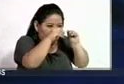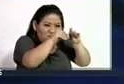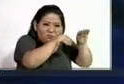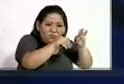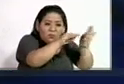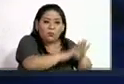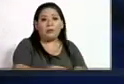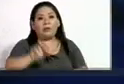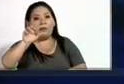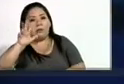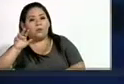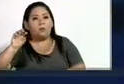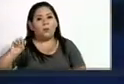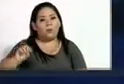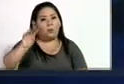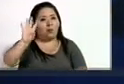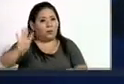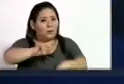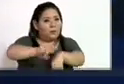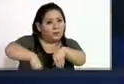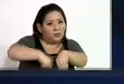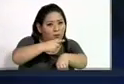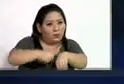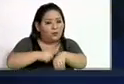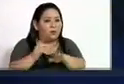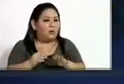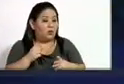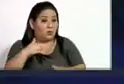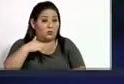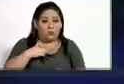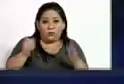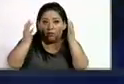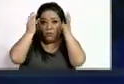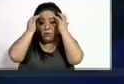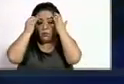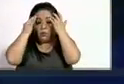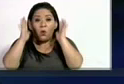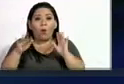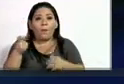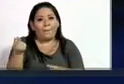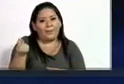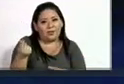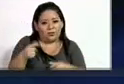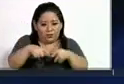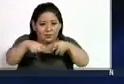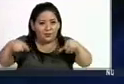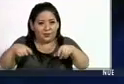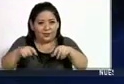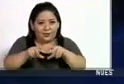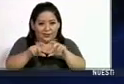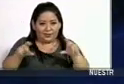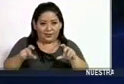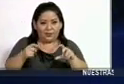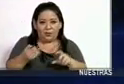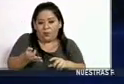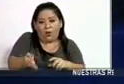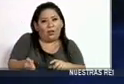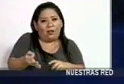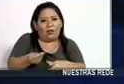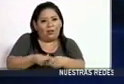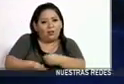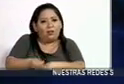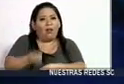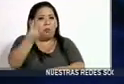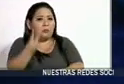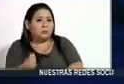Pero déjenme advertirles también que más me preocupa el manejo de los billetes, o sea, la moneda, que todos los días